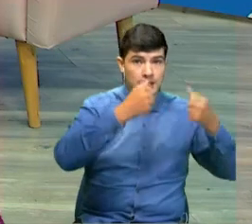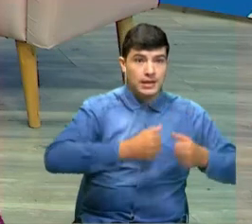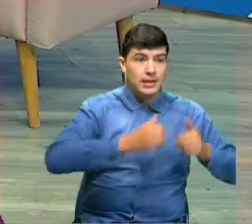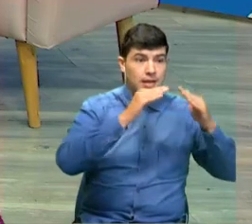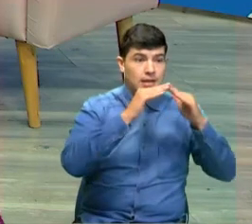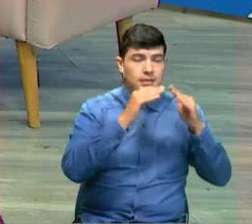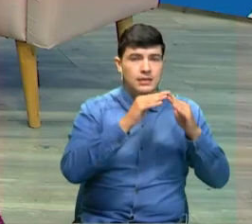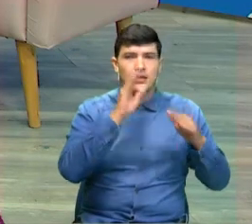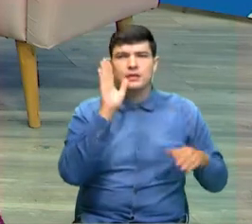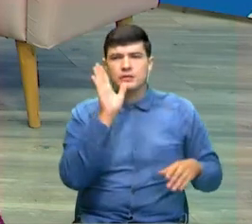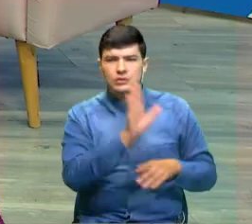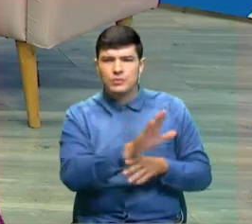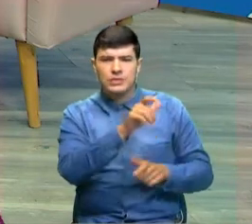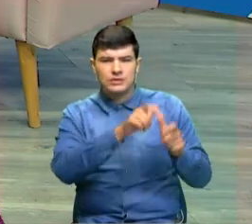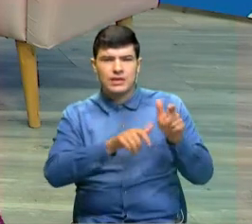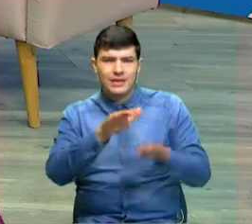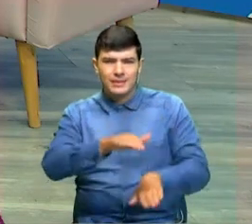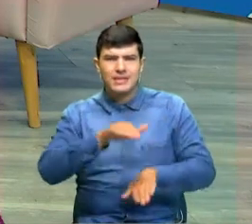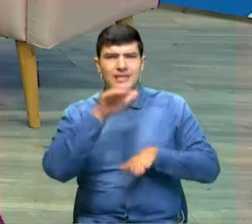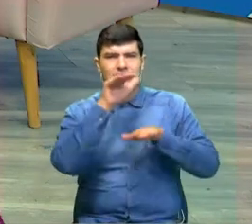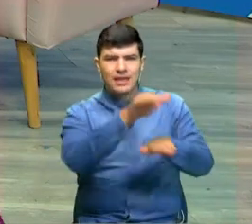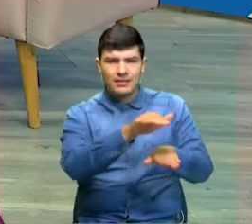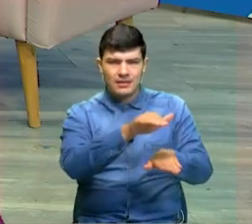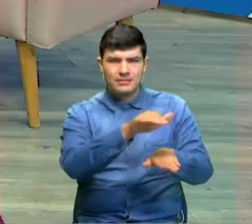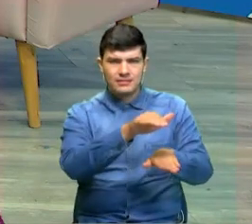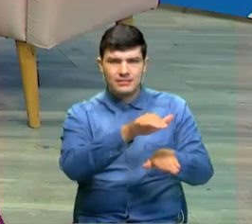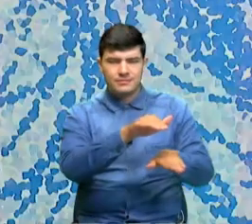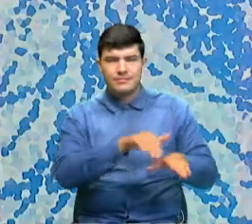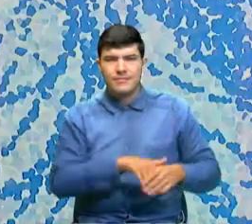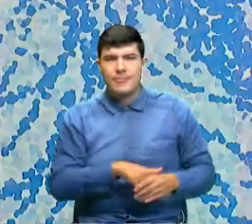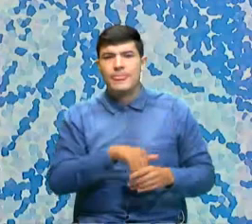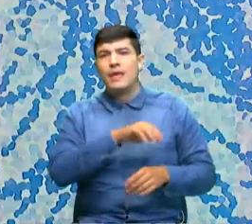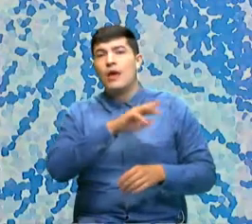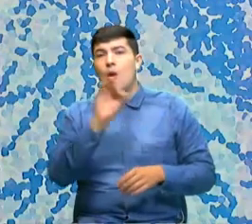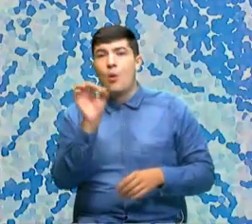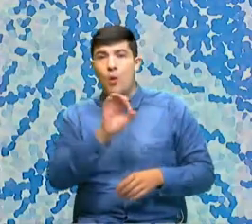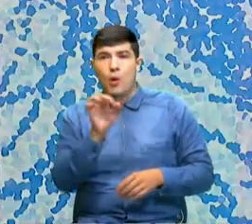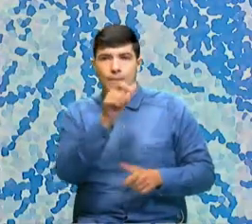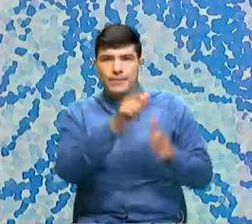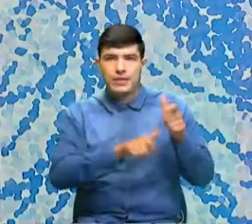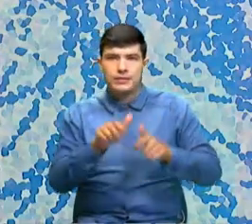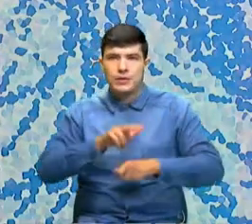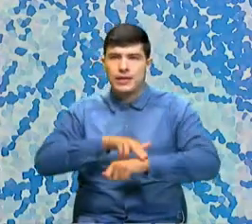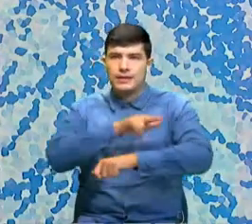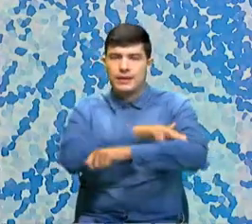propietarios, los apoderados o representantes y los delegados.